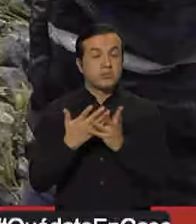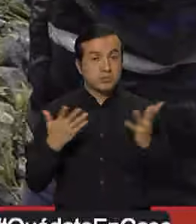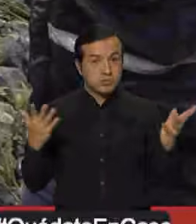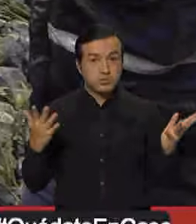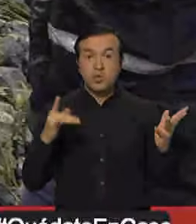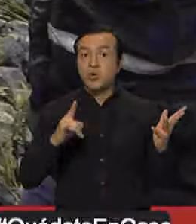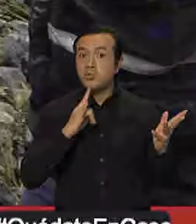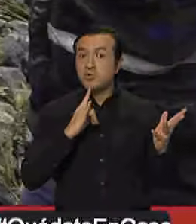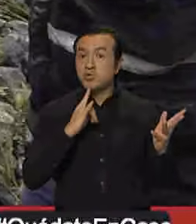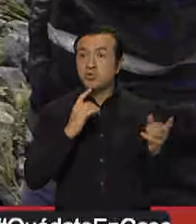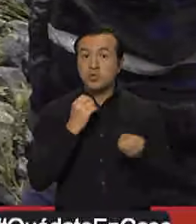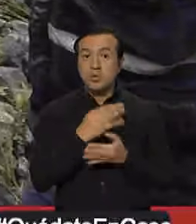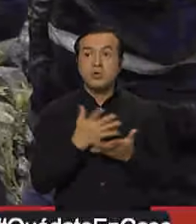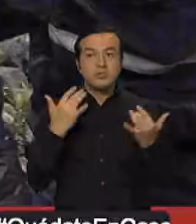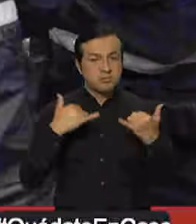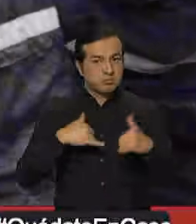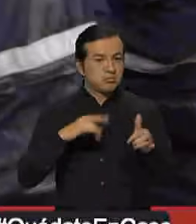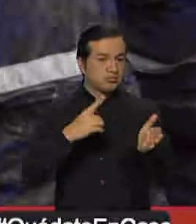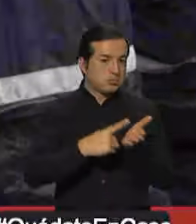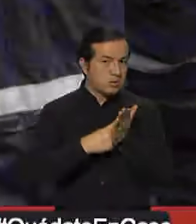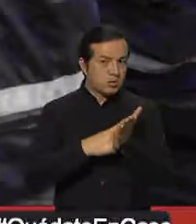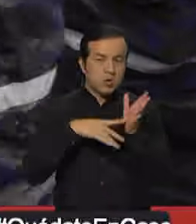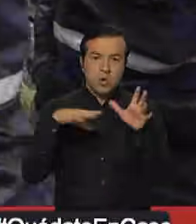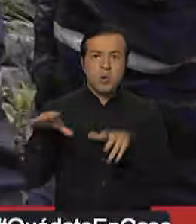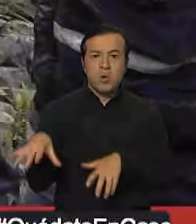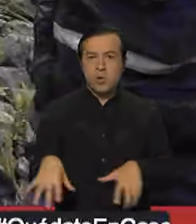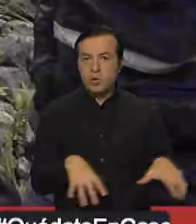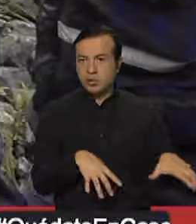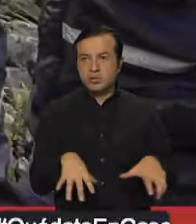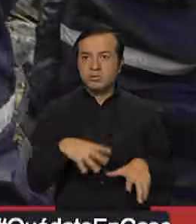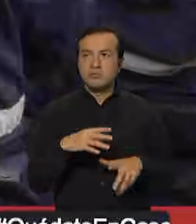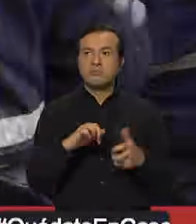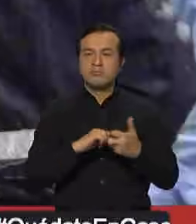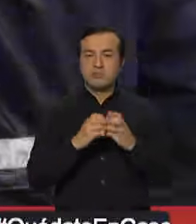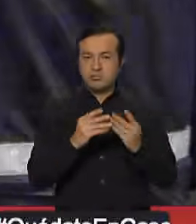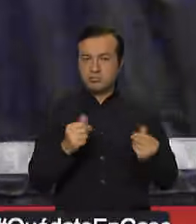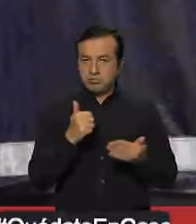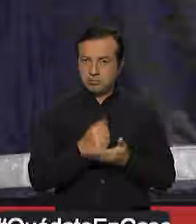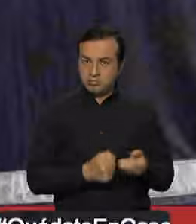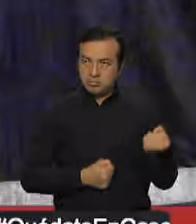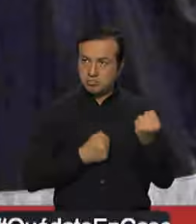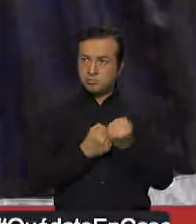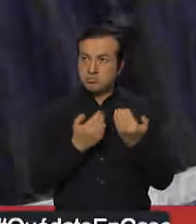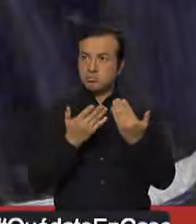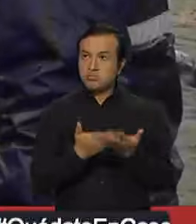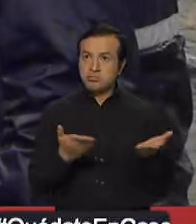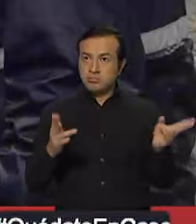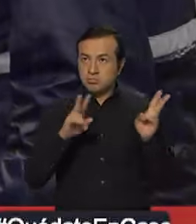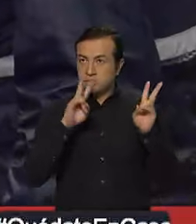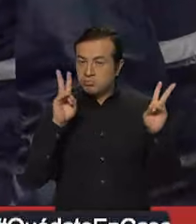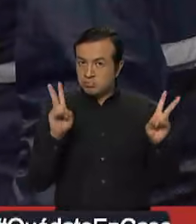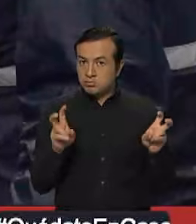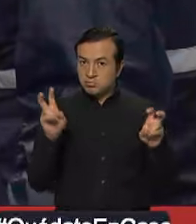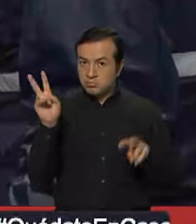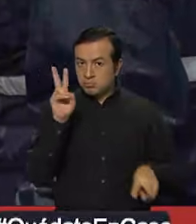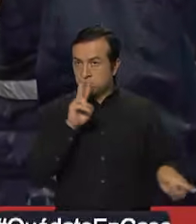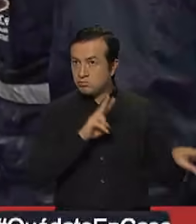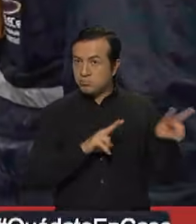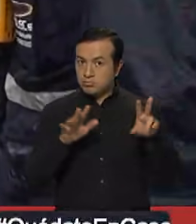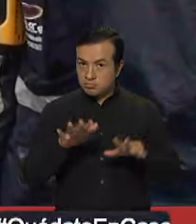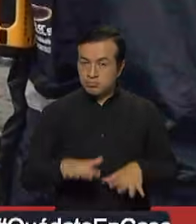de los Estados Unidos, mantienen reuniones de coordinación para brindar una solución definitiva respecto al fenómeno erosivo del